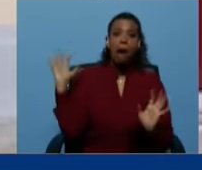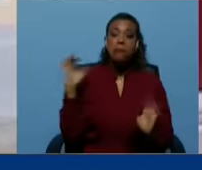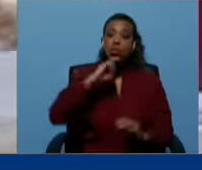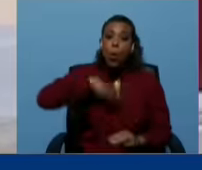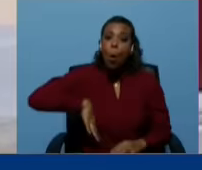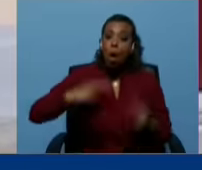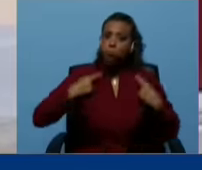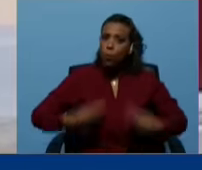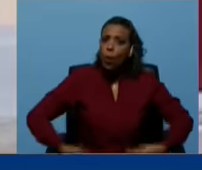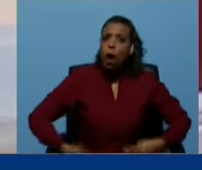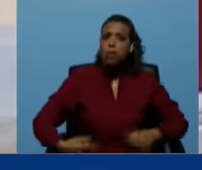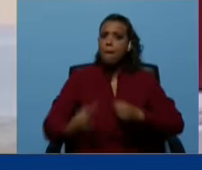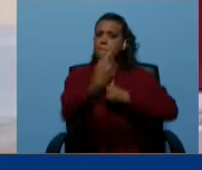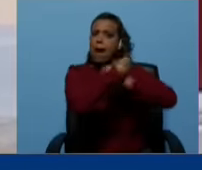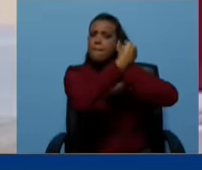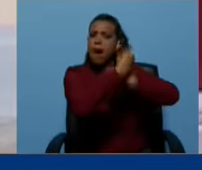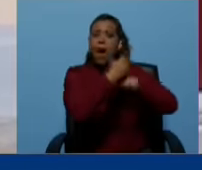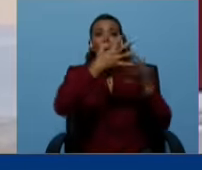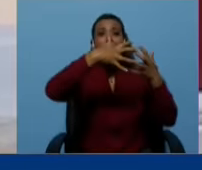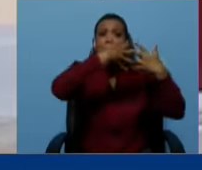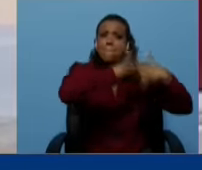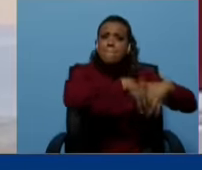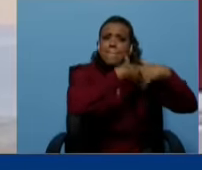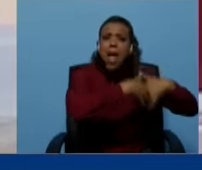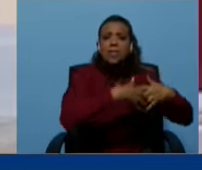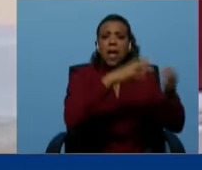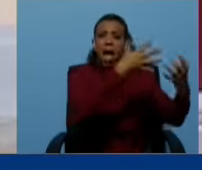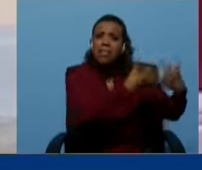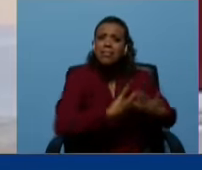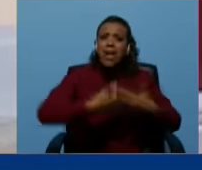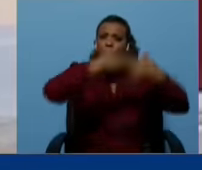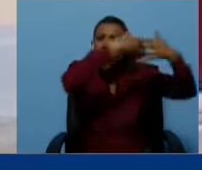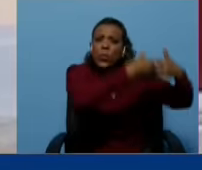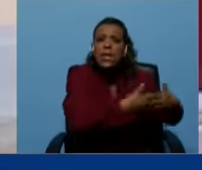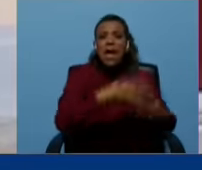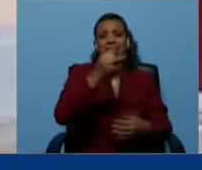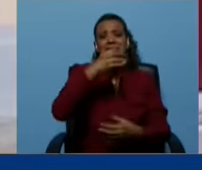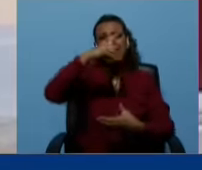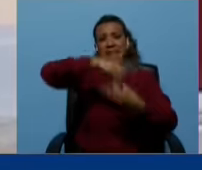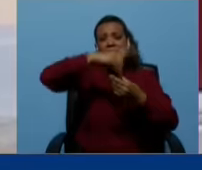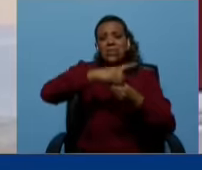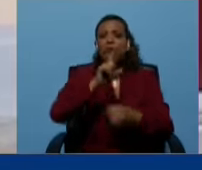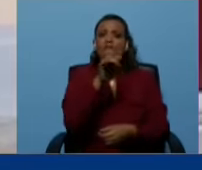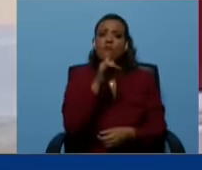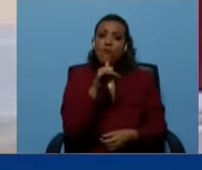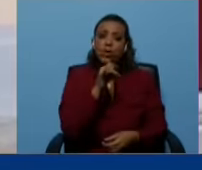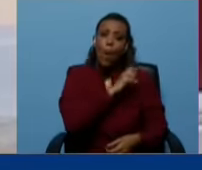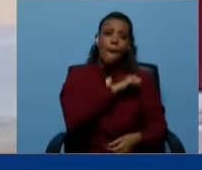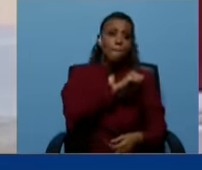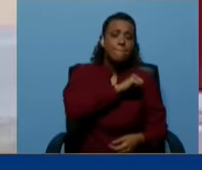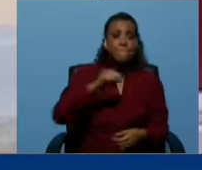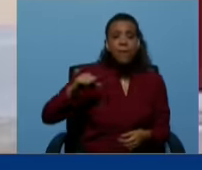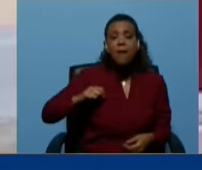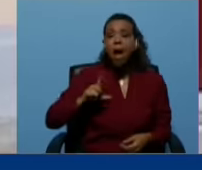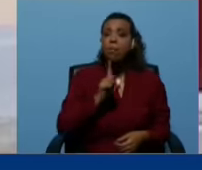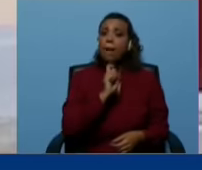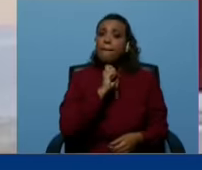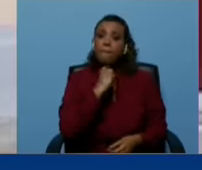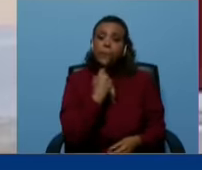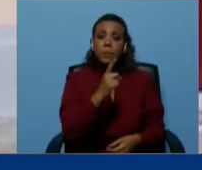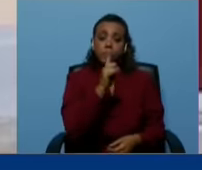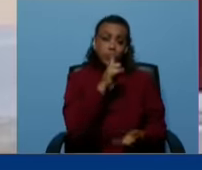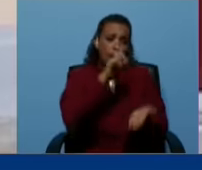la humanidad que una empresa del imperialismo norteamericano tiene los datos tuyos, tuyo, tuyo, tuyo y